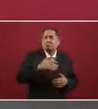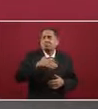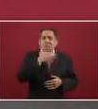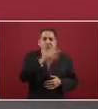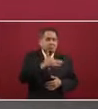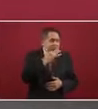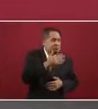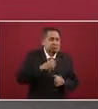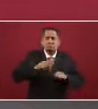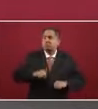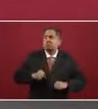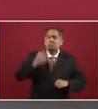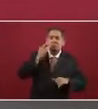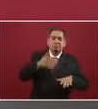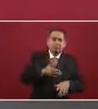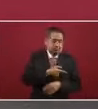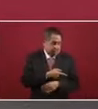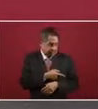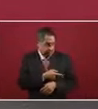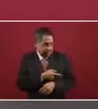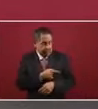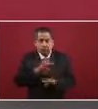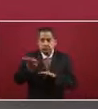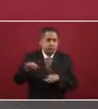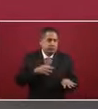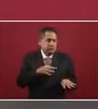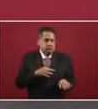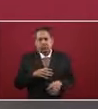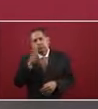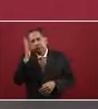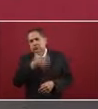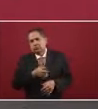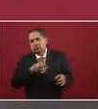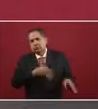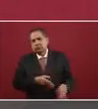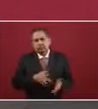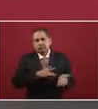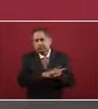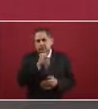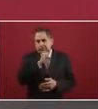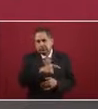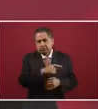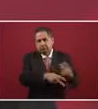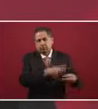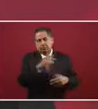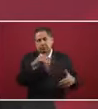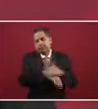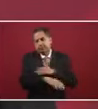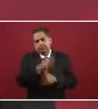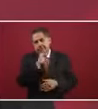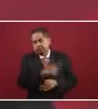de privilegios, pues la gente no apoya eso, les va mal.